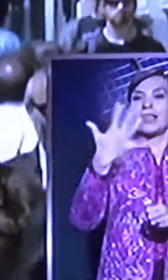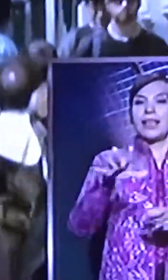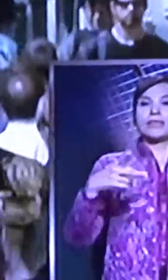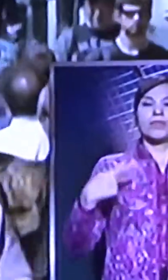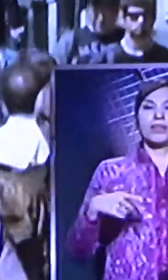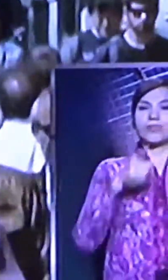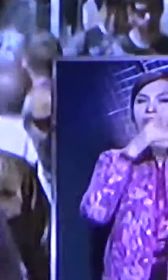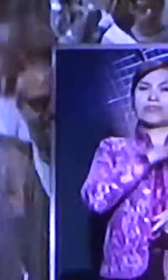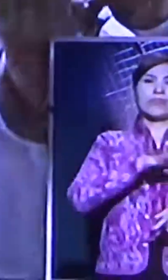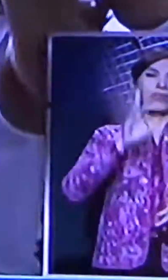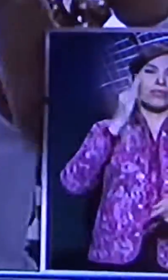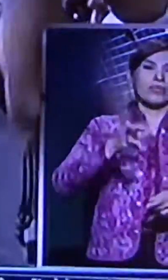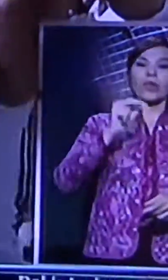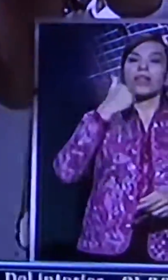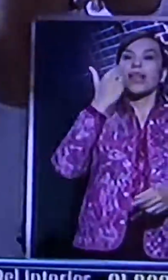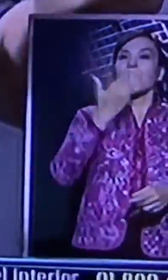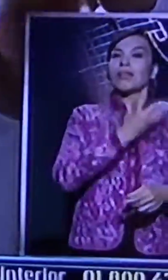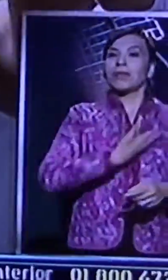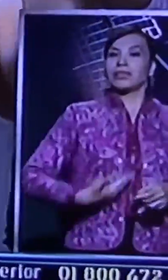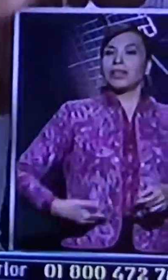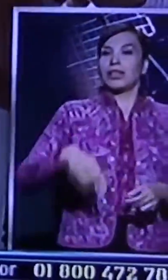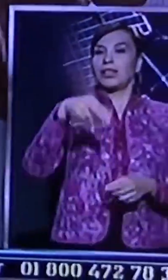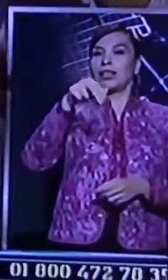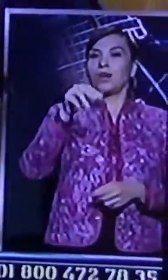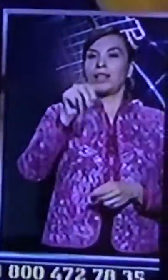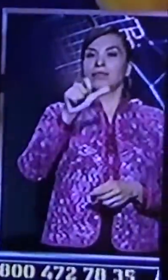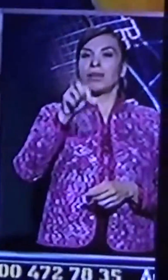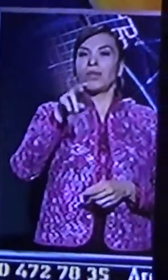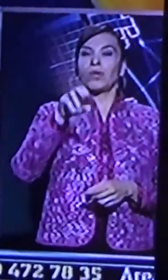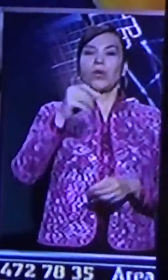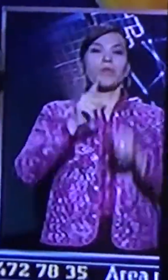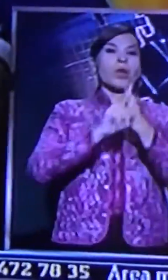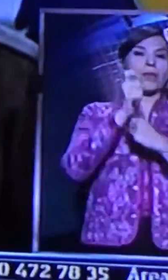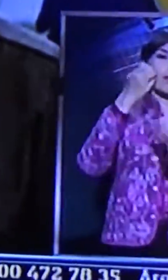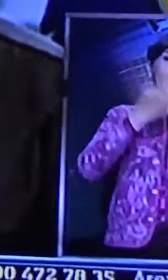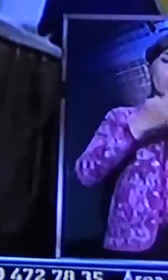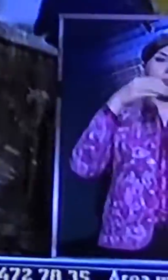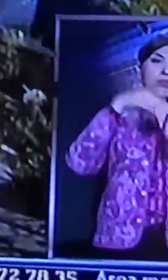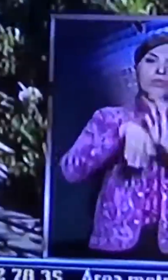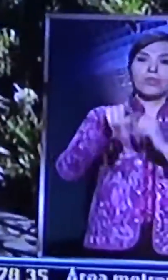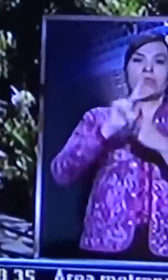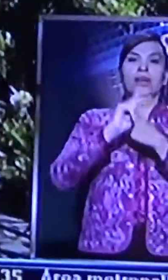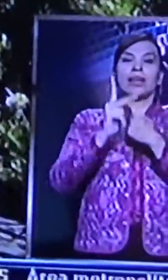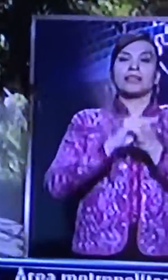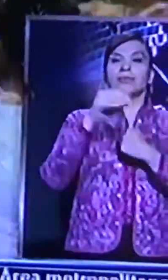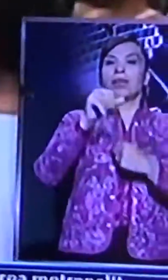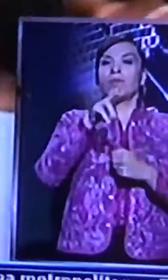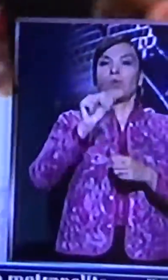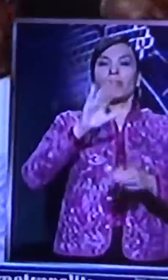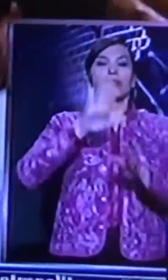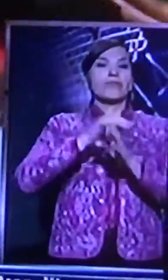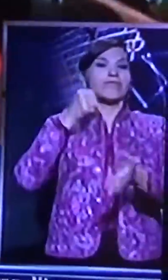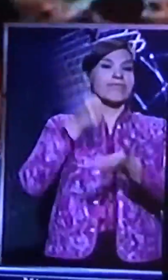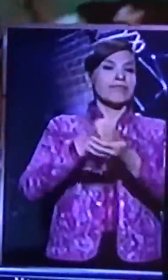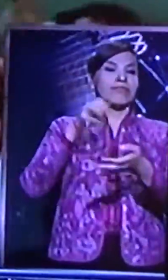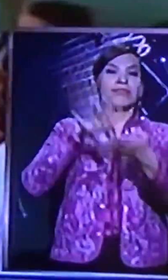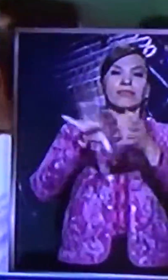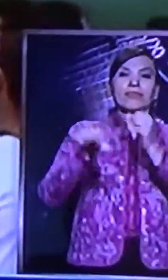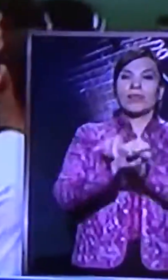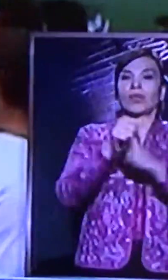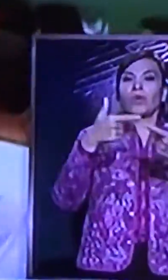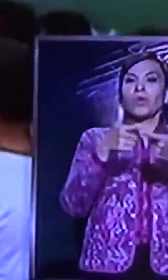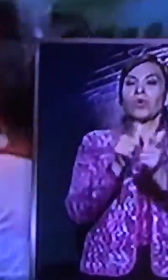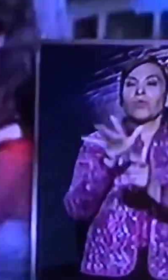ciudadanos rechazan al presidente socialista. Además de la crisis económica en que ha sumido a su país, Maduro reprime y encarcela a